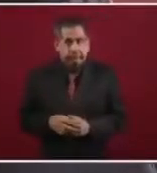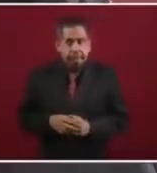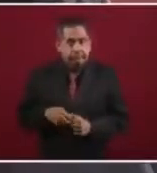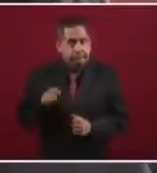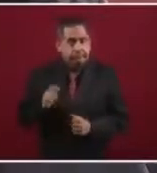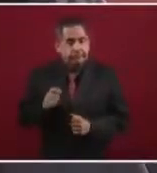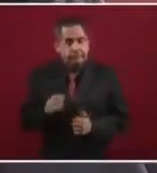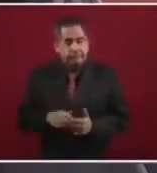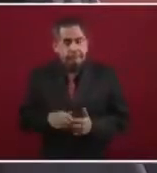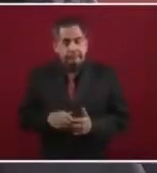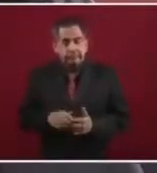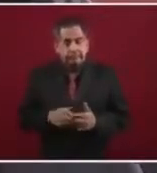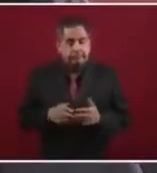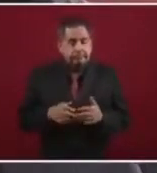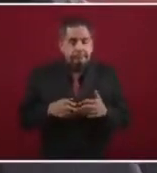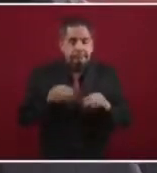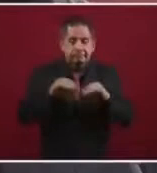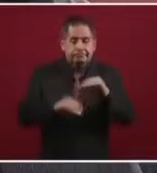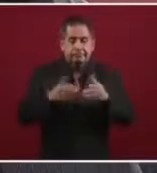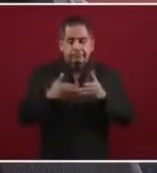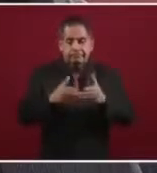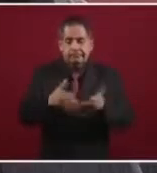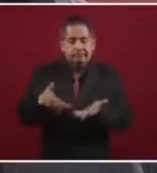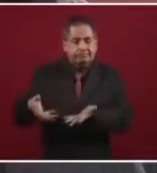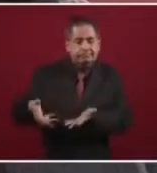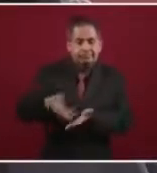estas sargaceras,